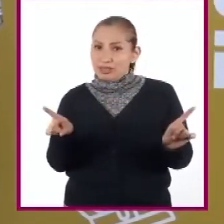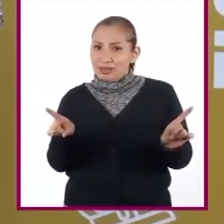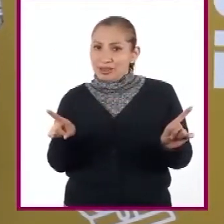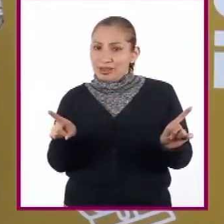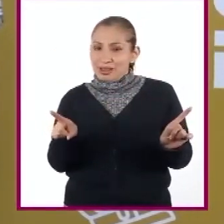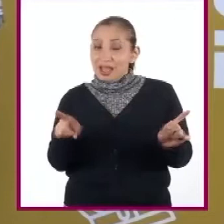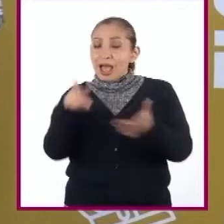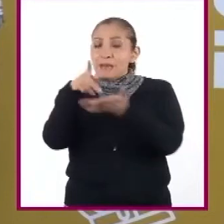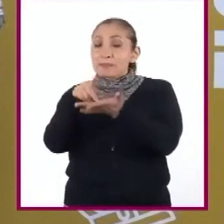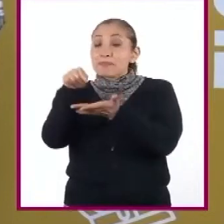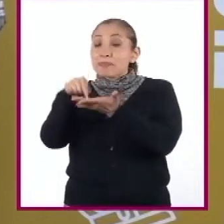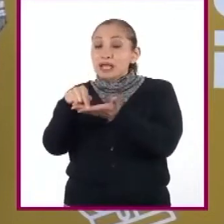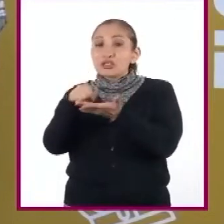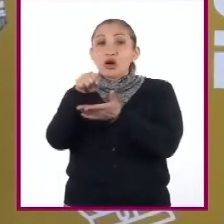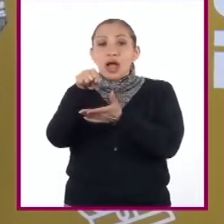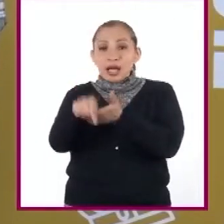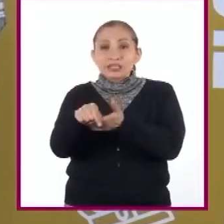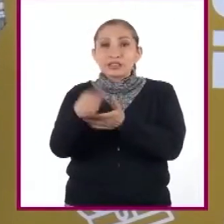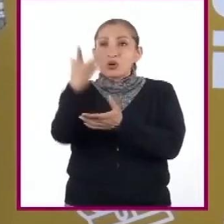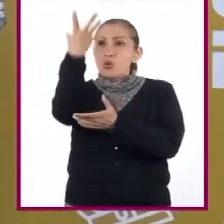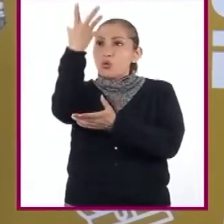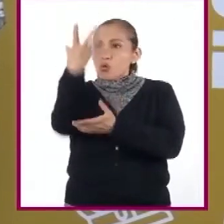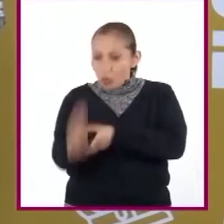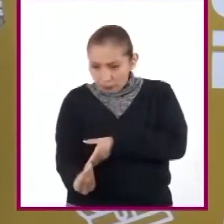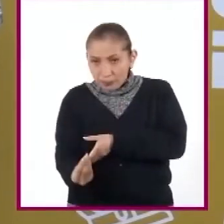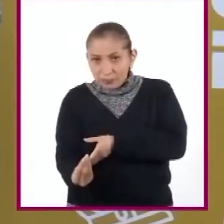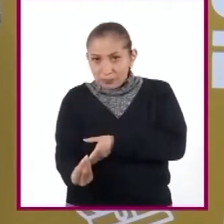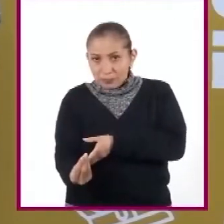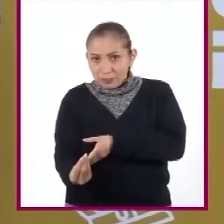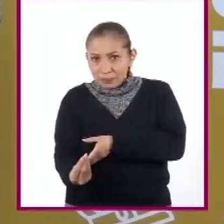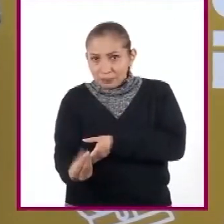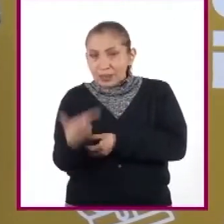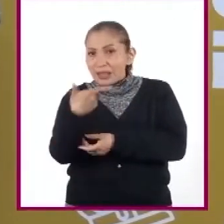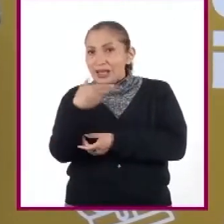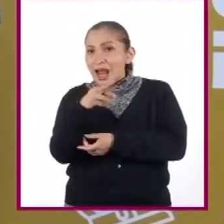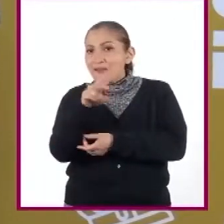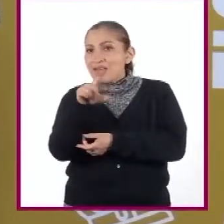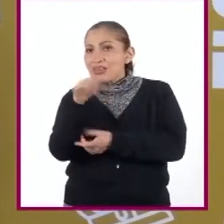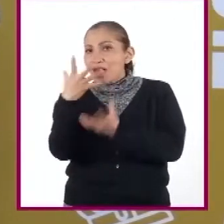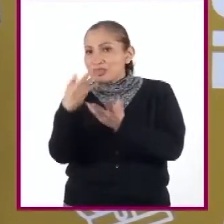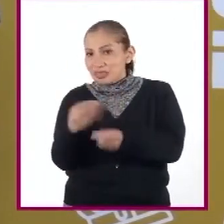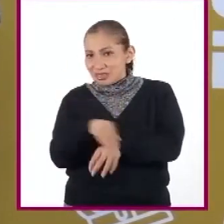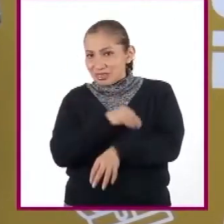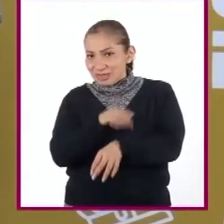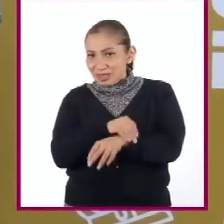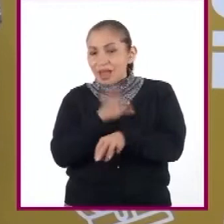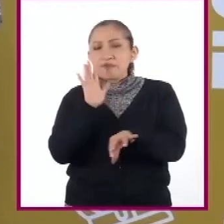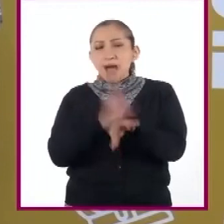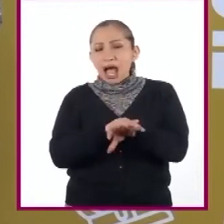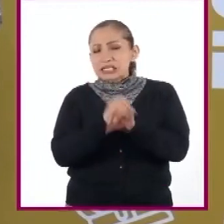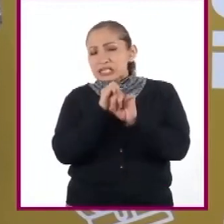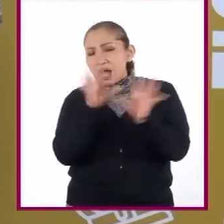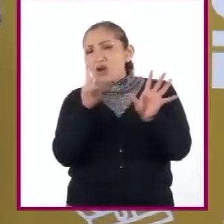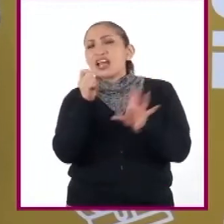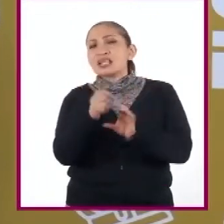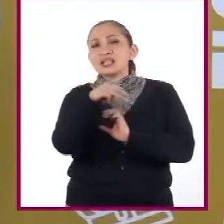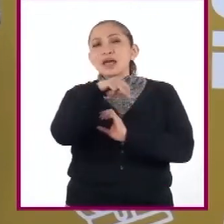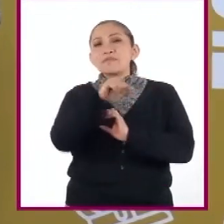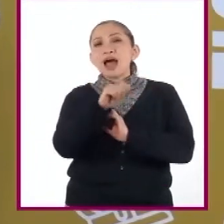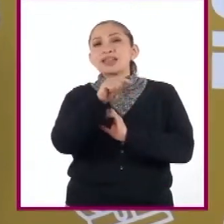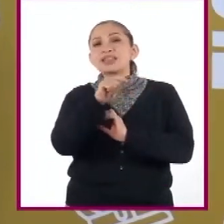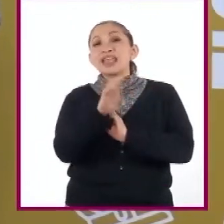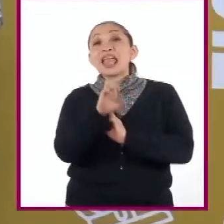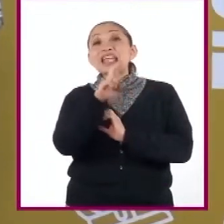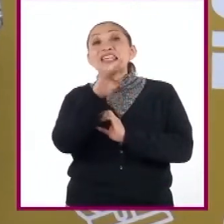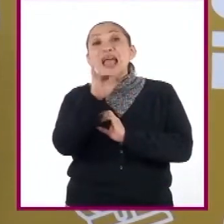depende directamente de la aceleración debida a la gravedad. Para tener un poco más de información sobre lo que es la materia, los